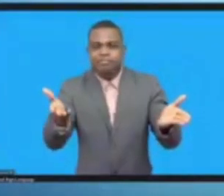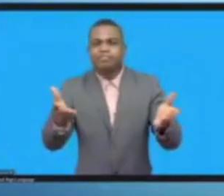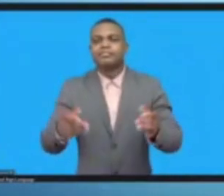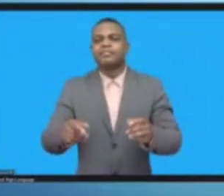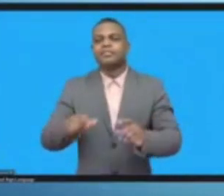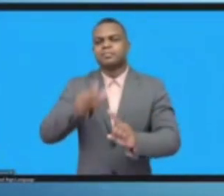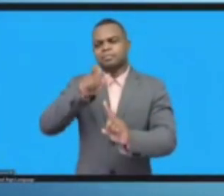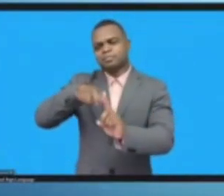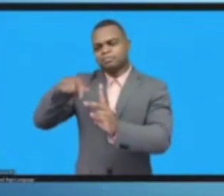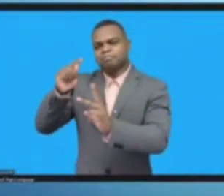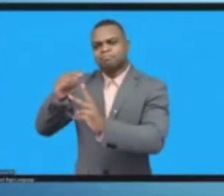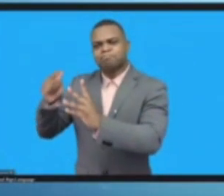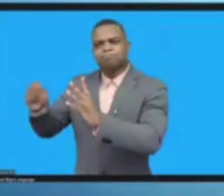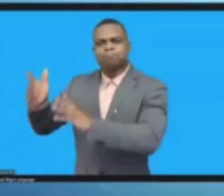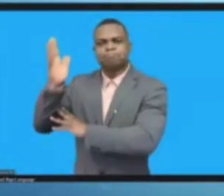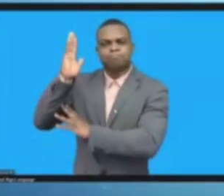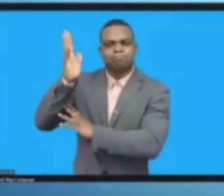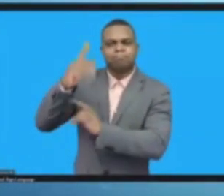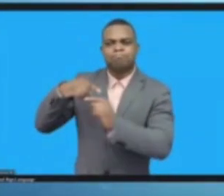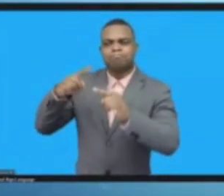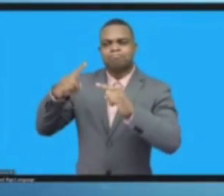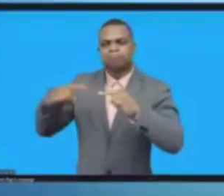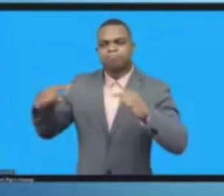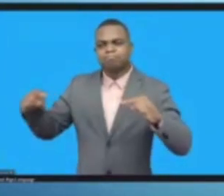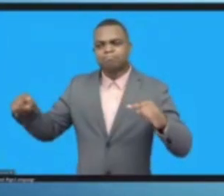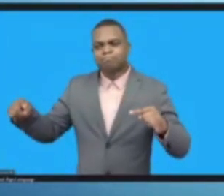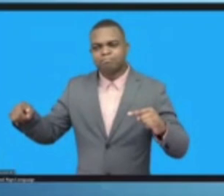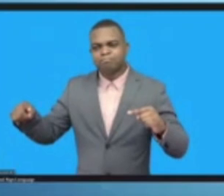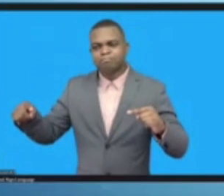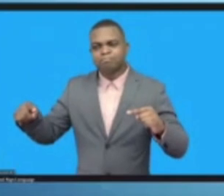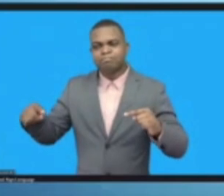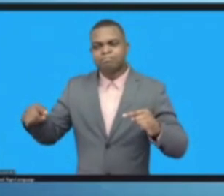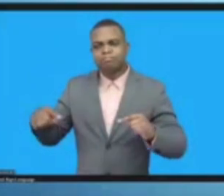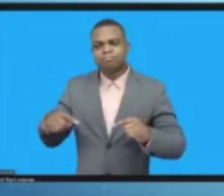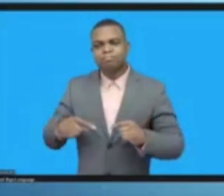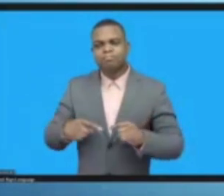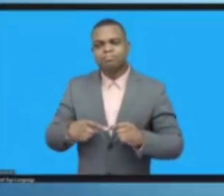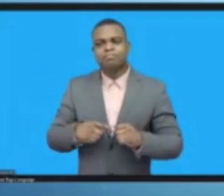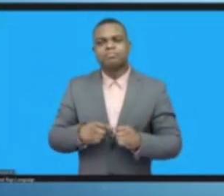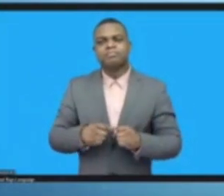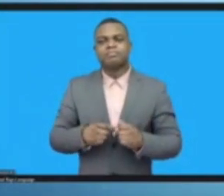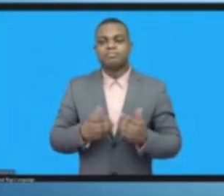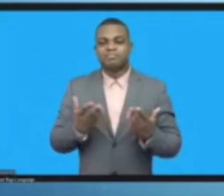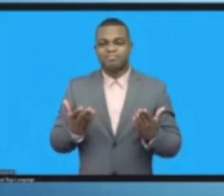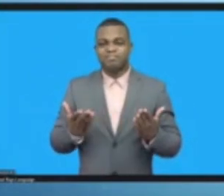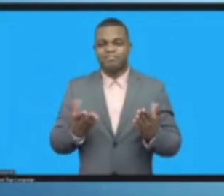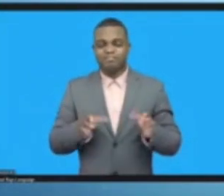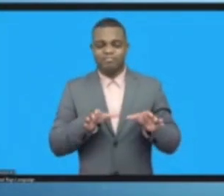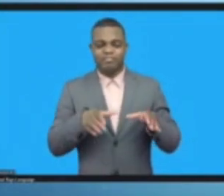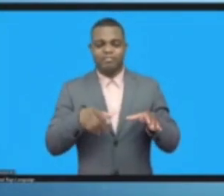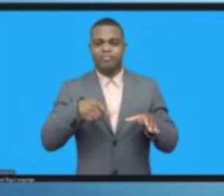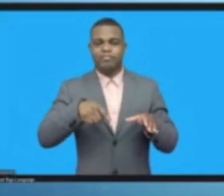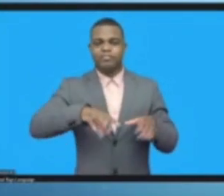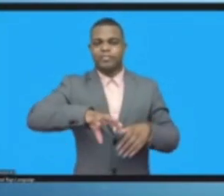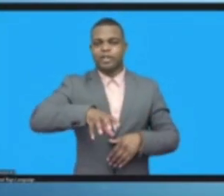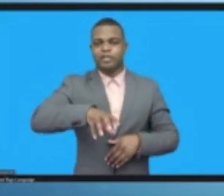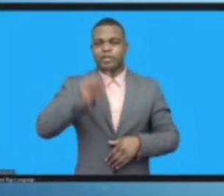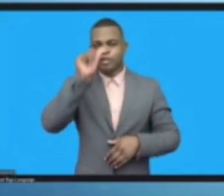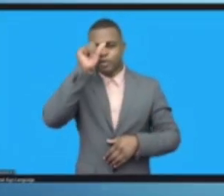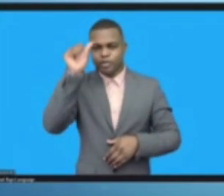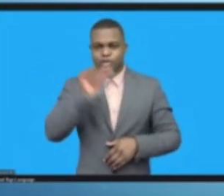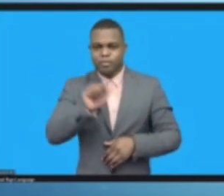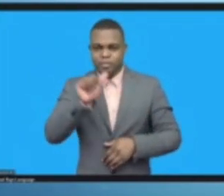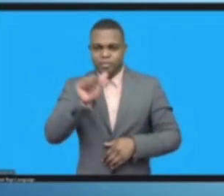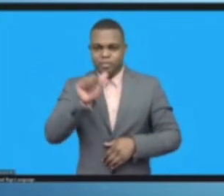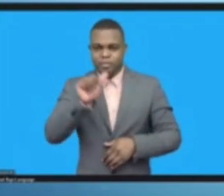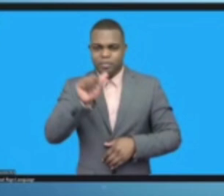a la secretaría del igf y el grupo asesor muertice general dirigido por Paul Michael por su